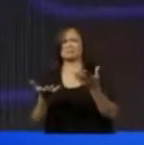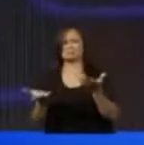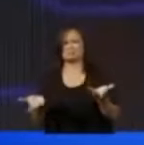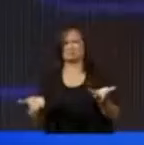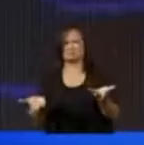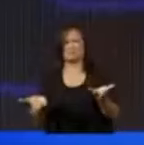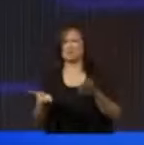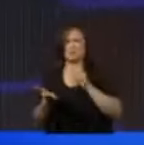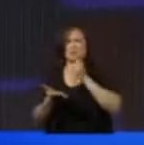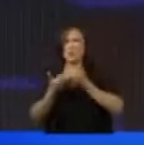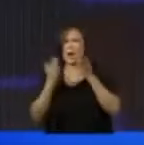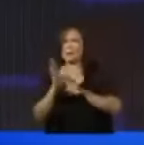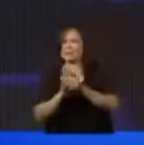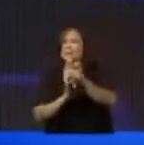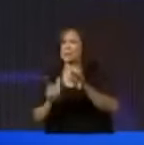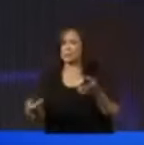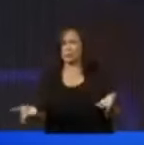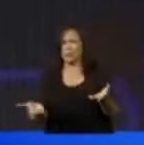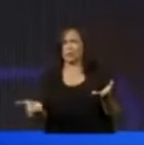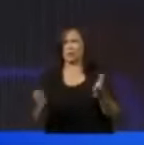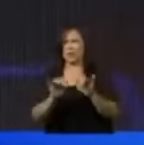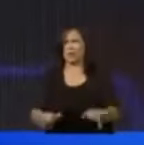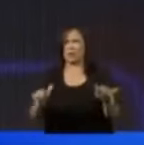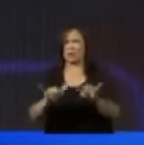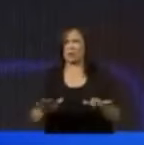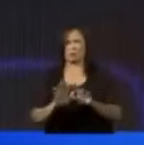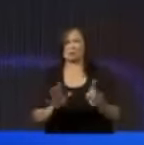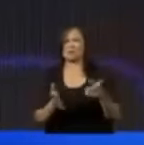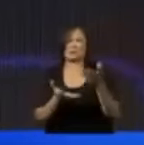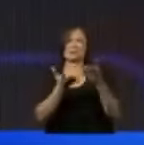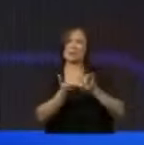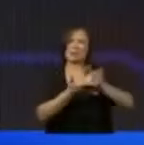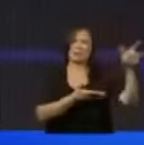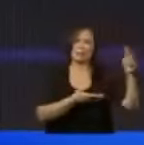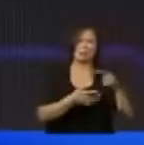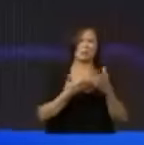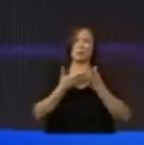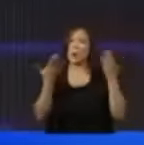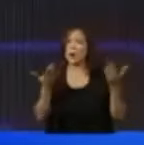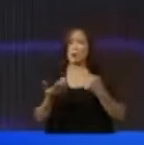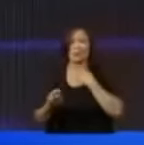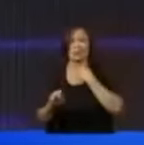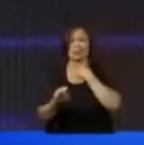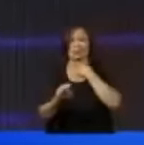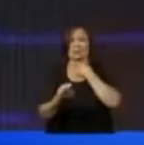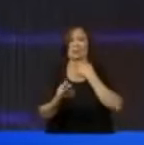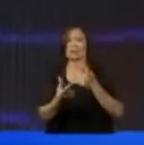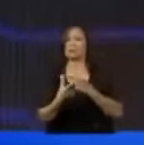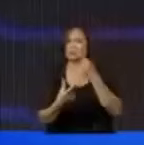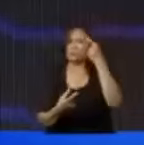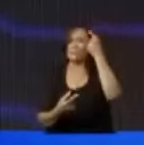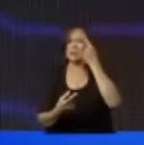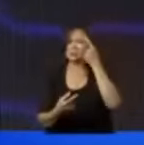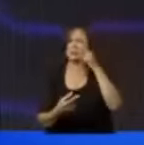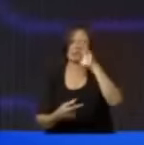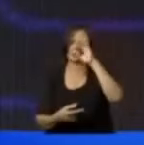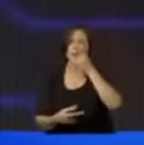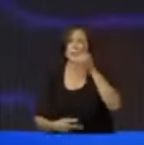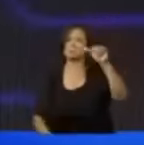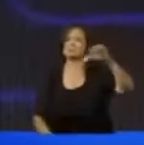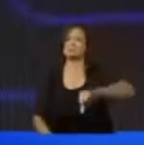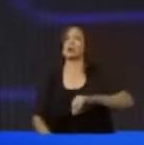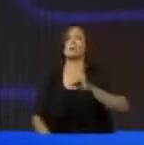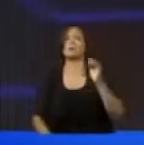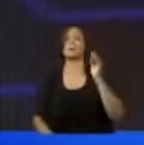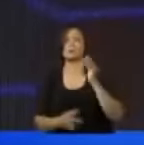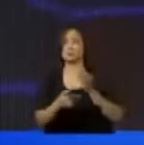país, porque no encuentra forma de poder superar, de poder avanzar, de poder progresar, y considera que el país ha fracasado y